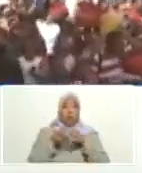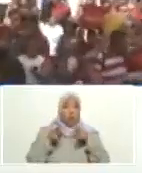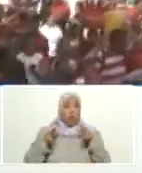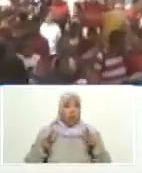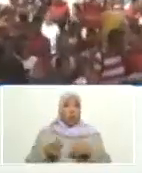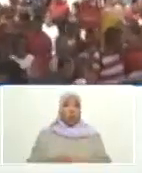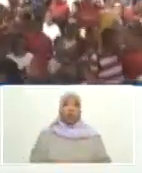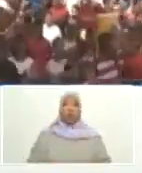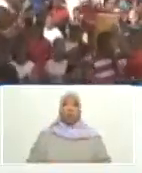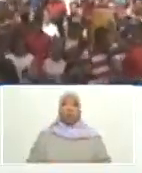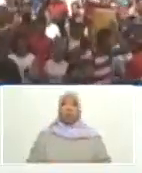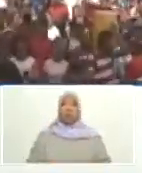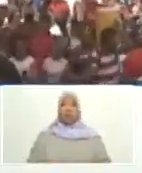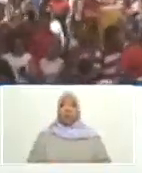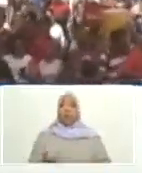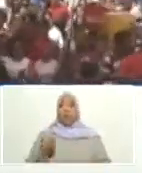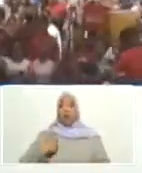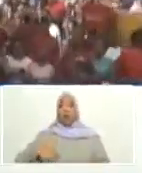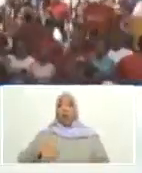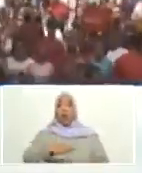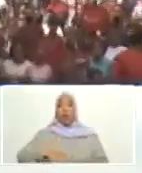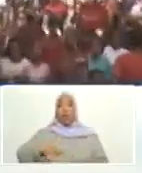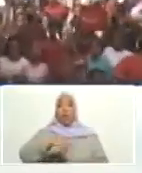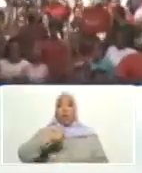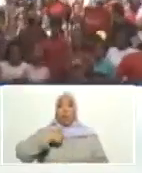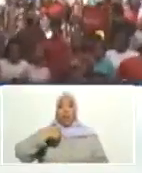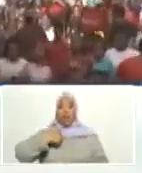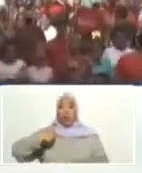Me incorporé en la Plaza Oliaria en la marcha,